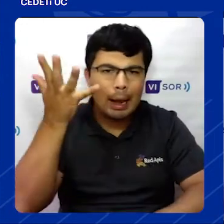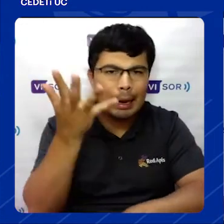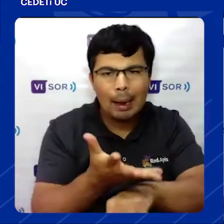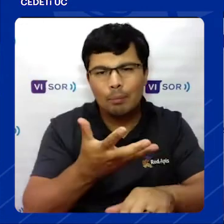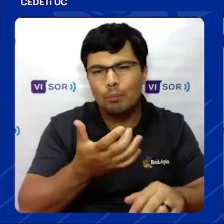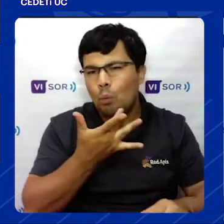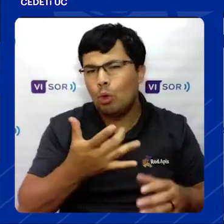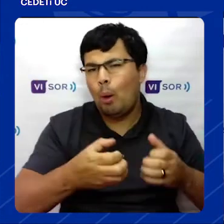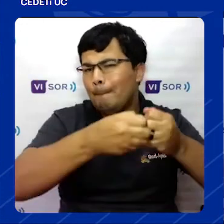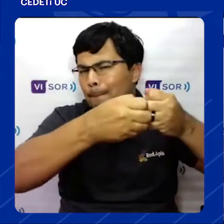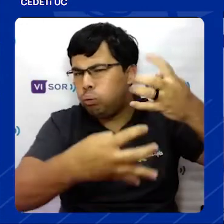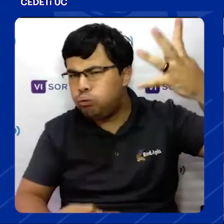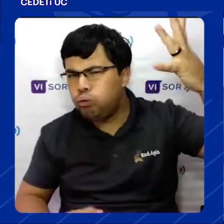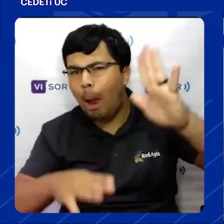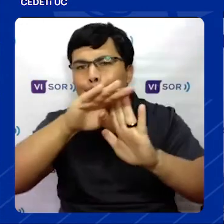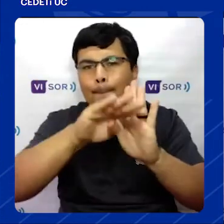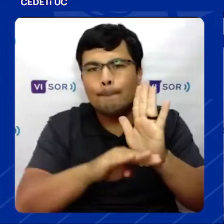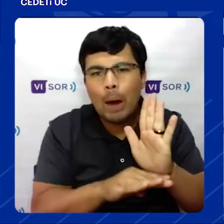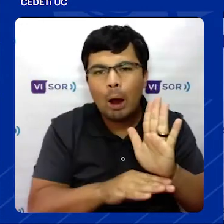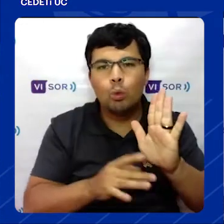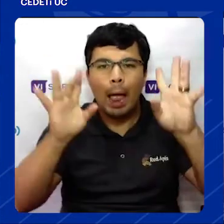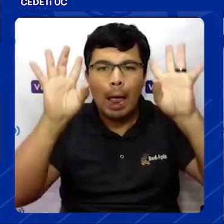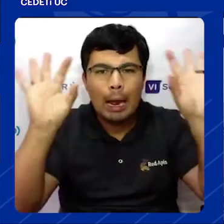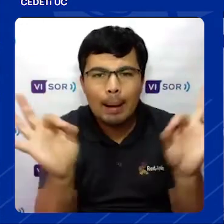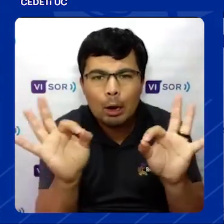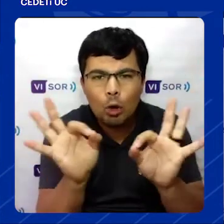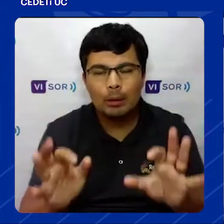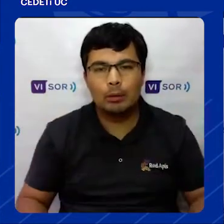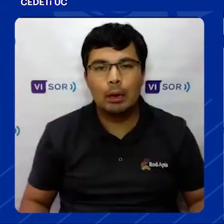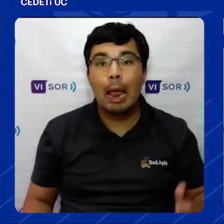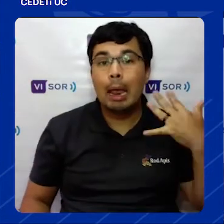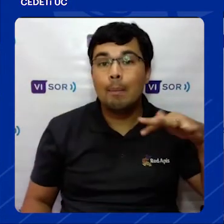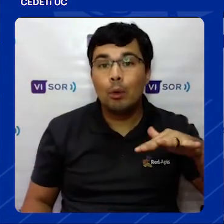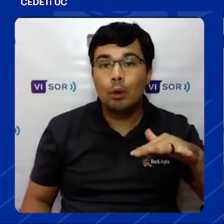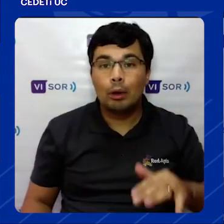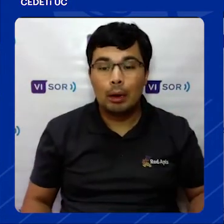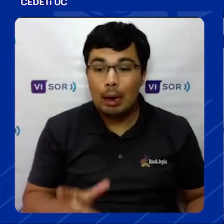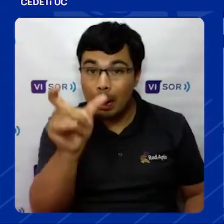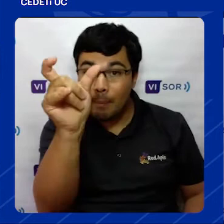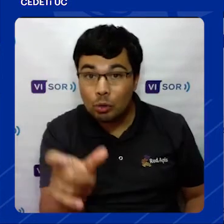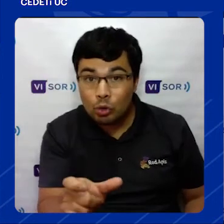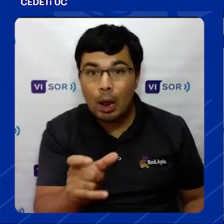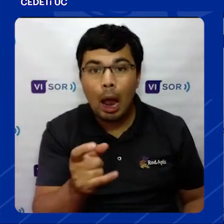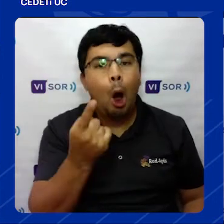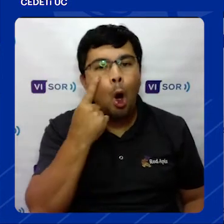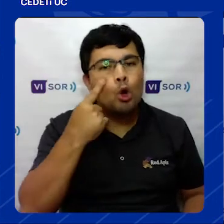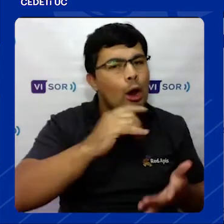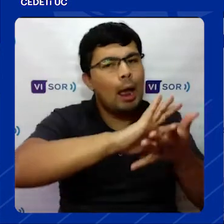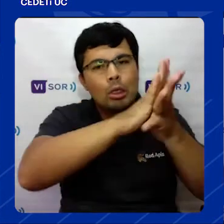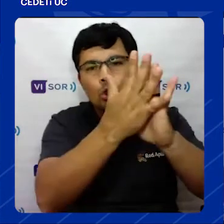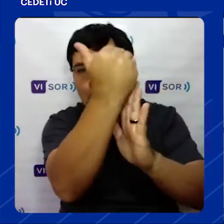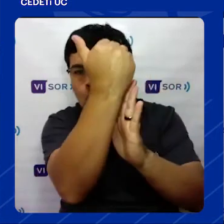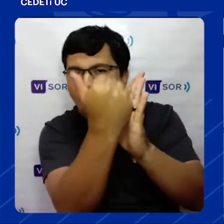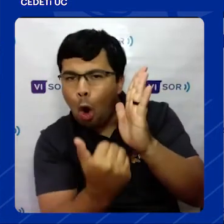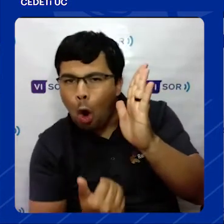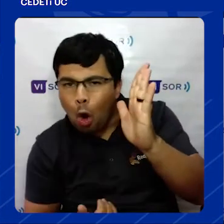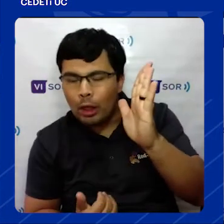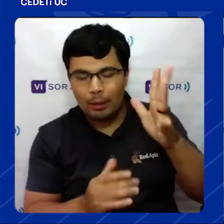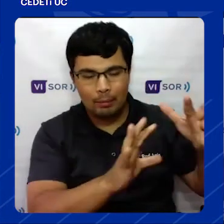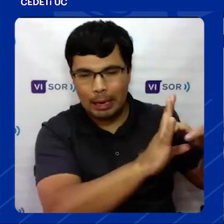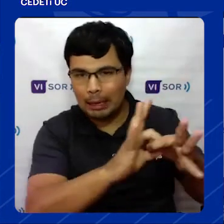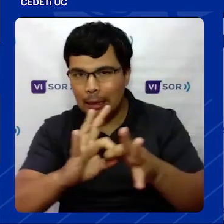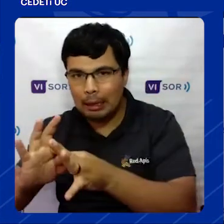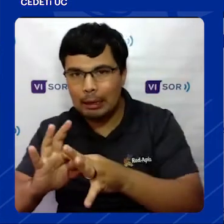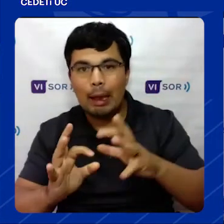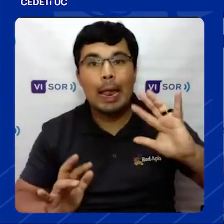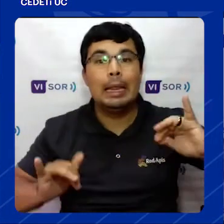son muchas, ¿cierto? Son muchas las pautas y recomendaciones y es muy importante poder manejarlas de manera coordinada, interactiva,